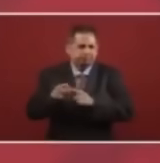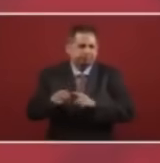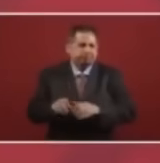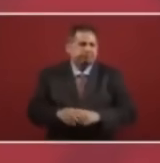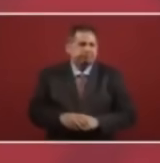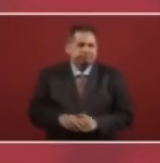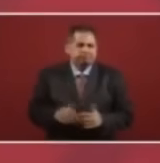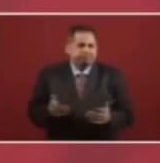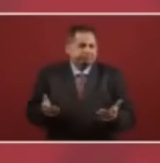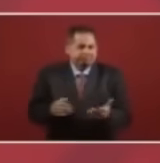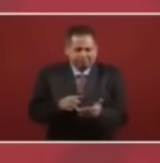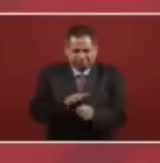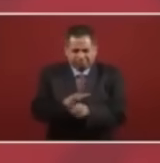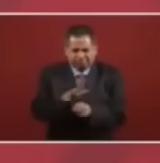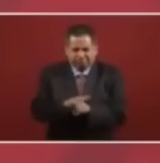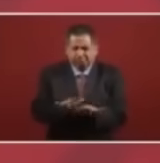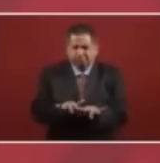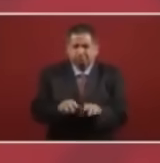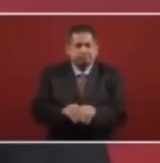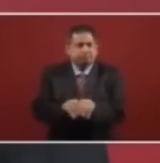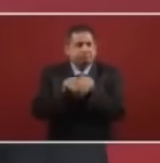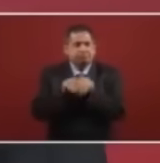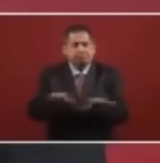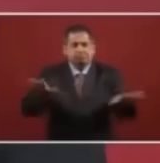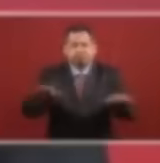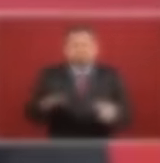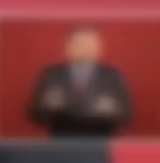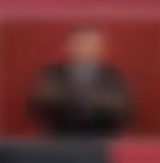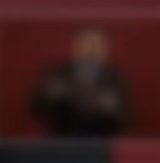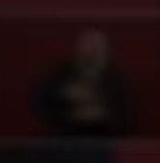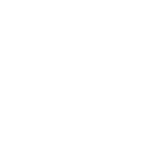¿Qué más le puedo pedir a la vida?